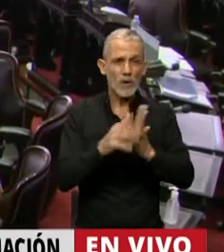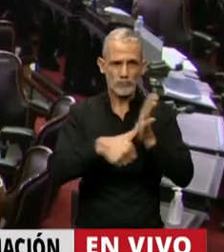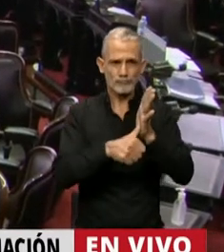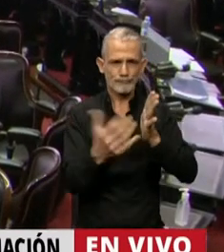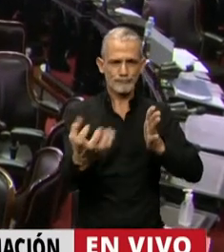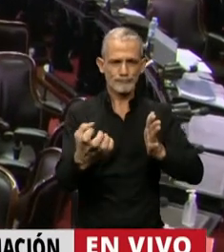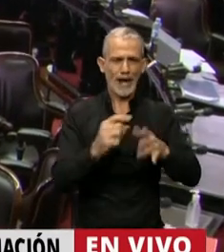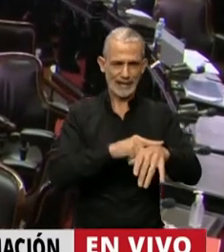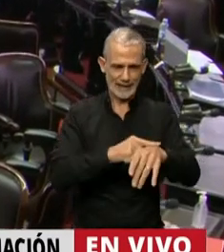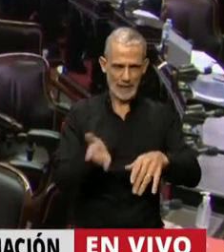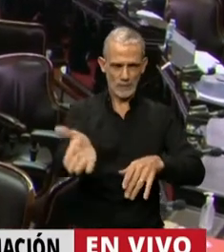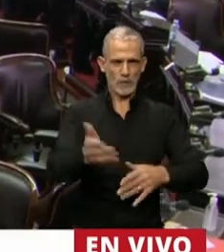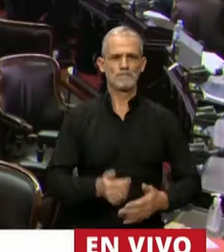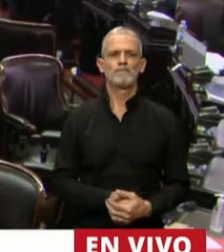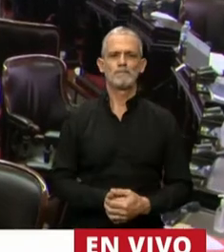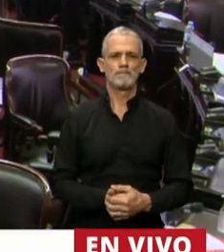su voto. Tiempo.